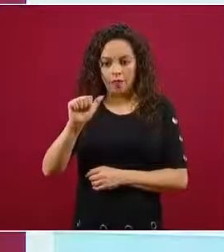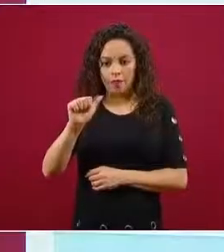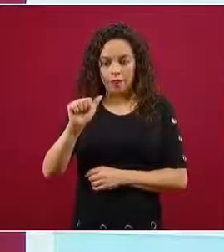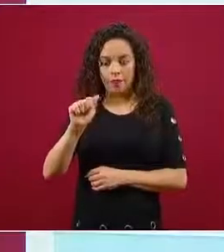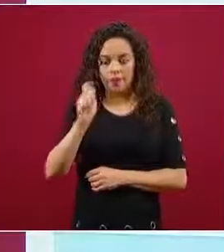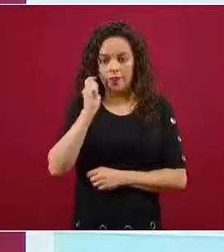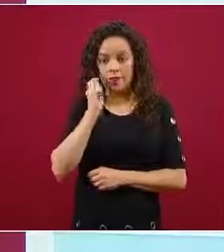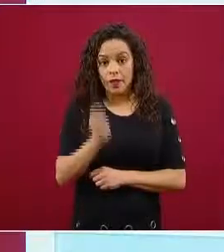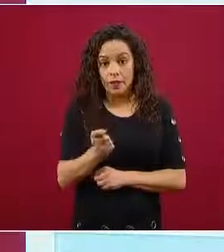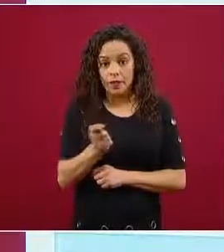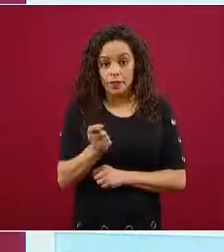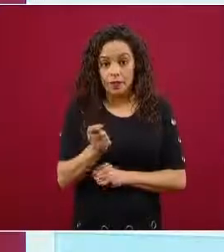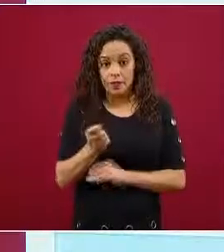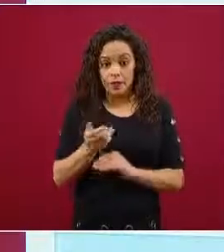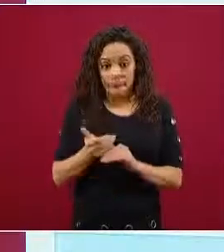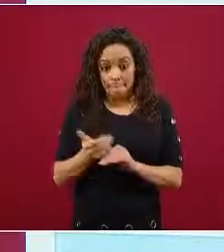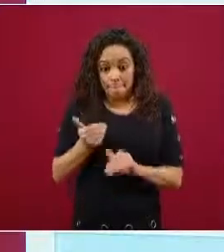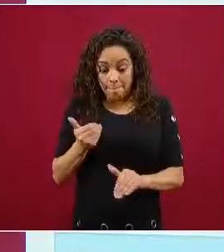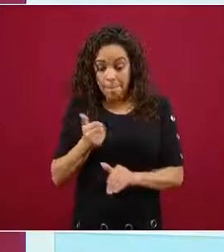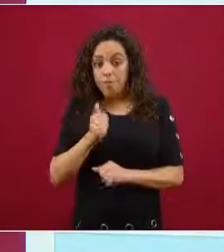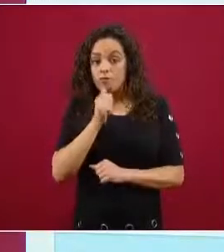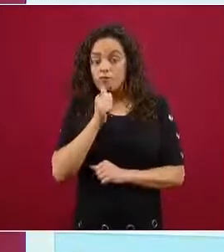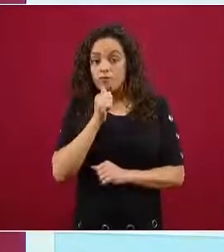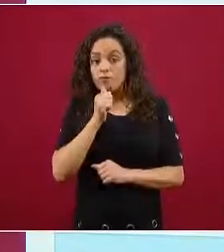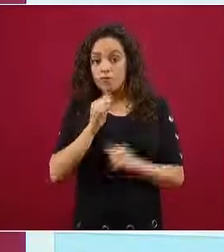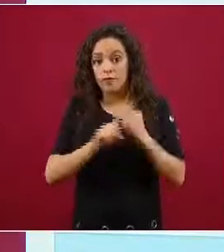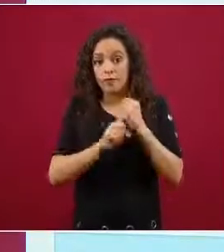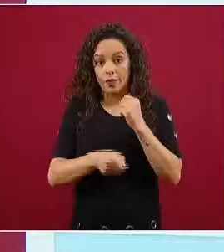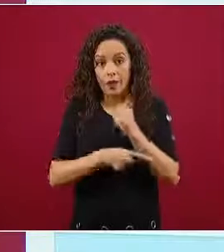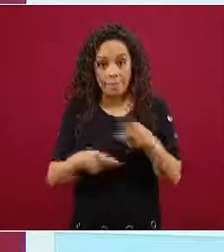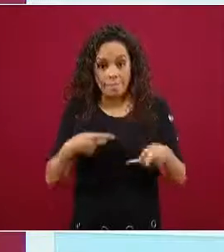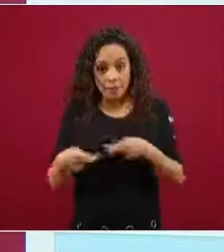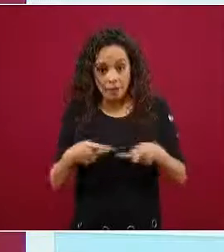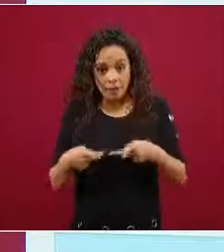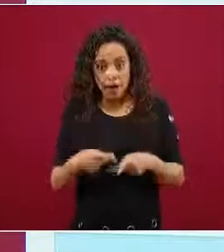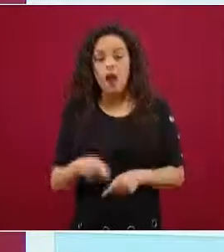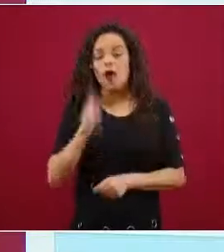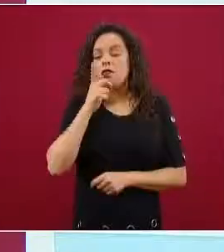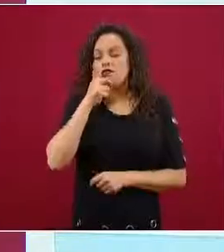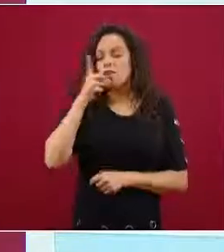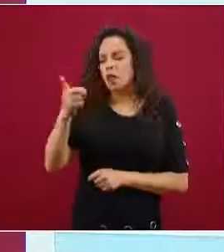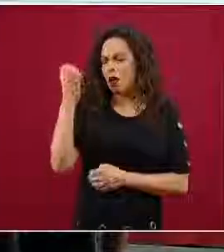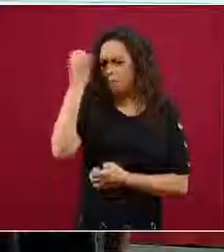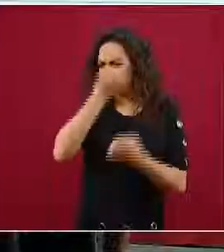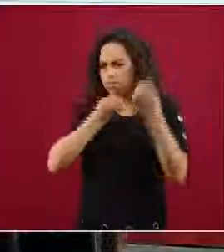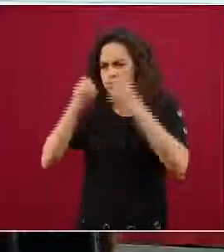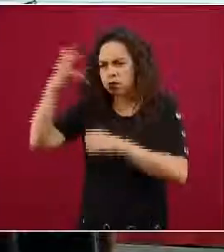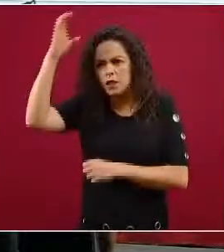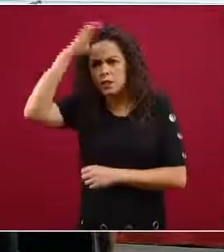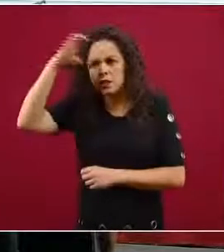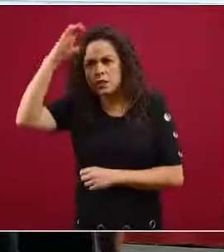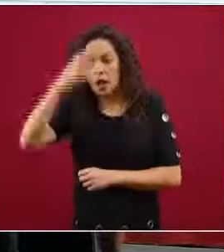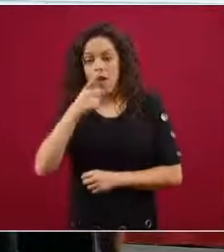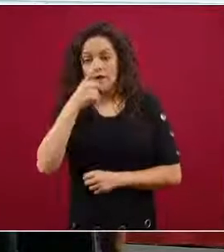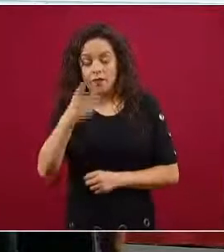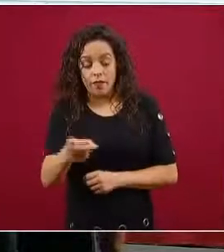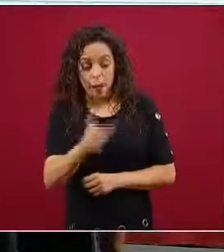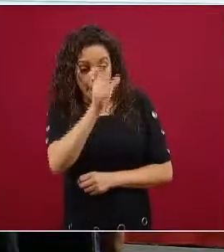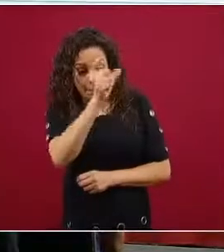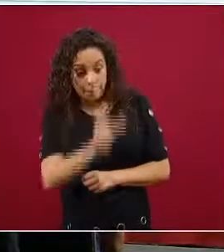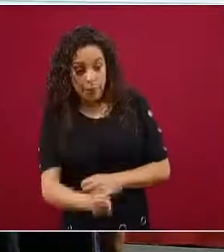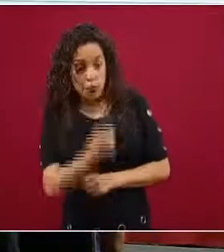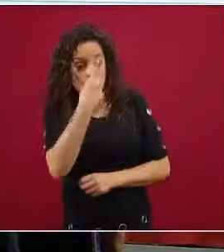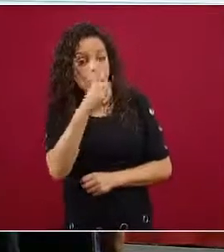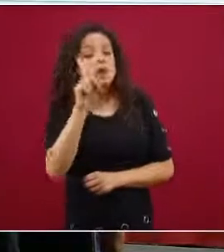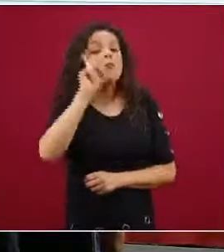En los lineamientos que hemos diseñado y en el análisis de la evidencia científica, ciertamente en una mujer en que no se